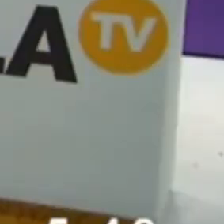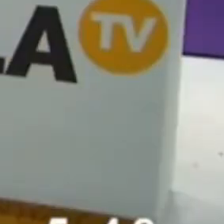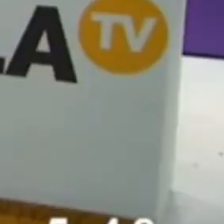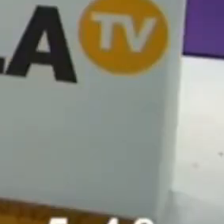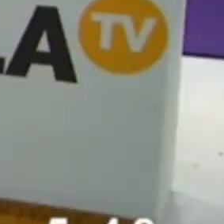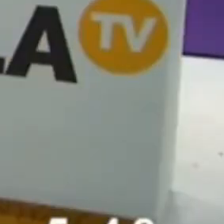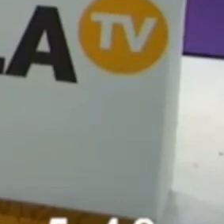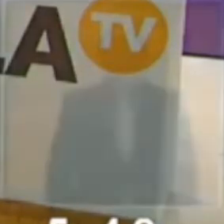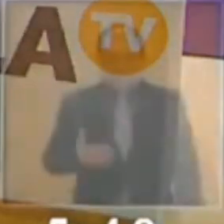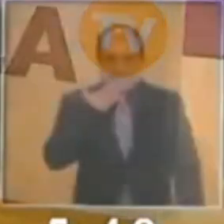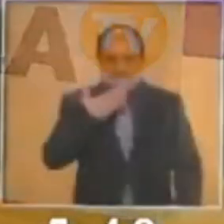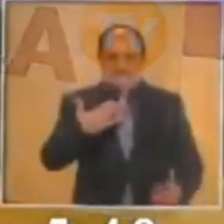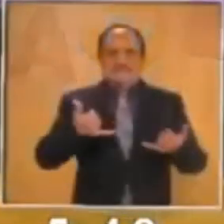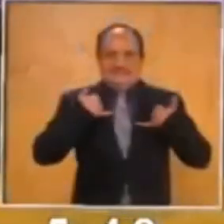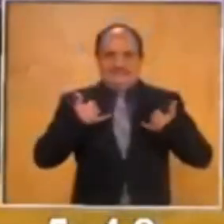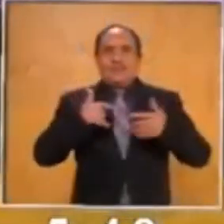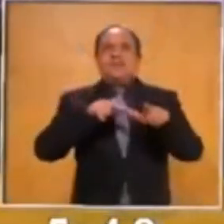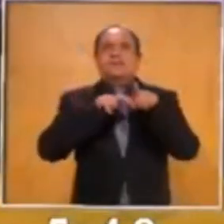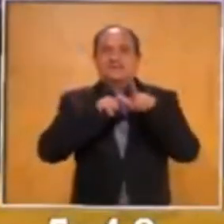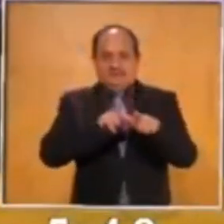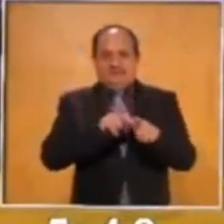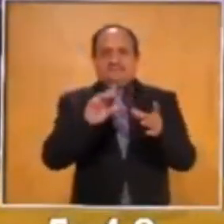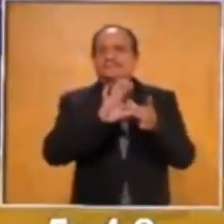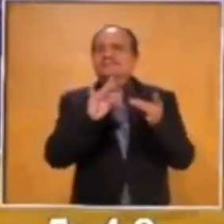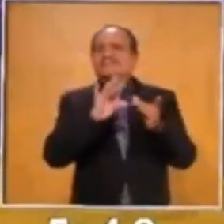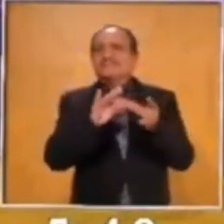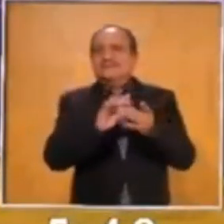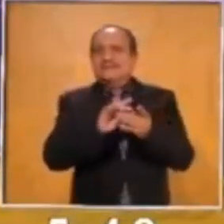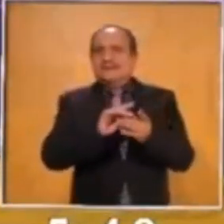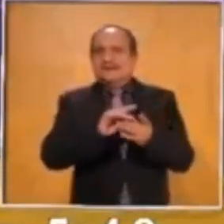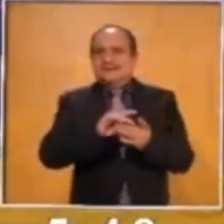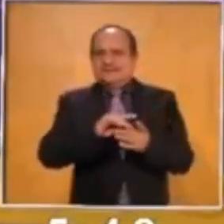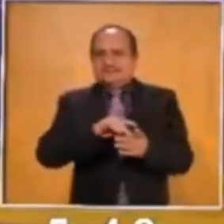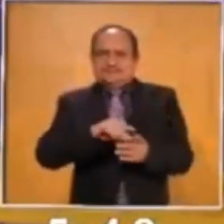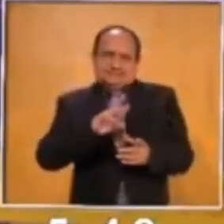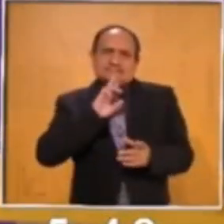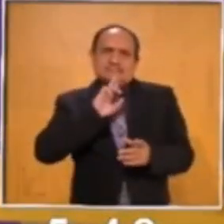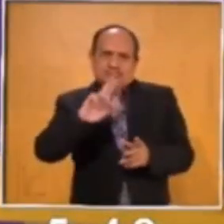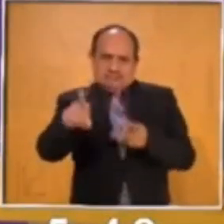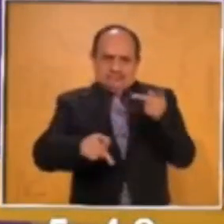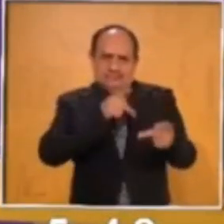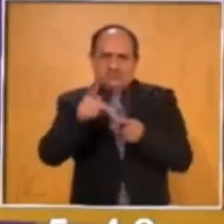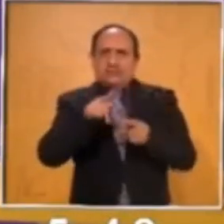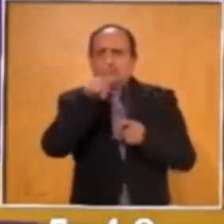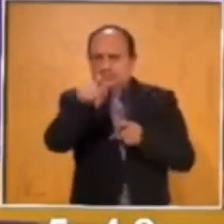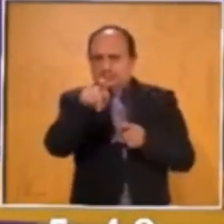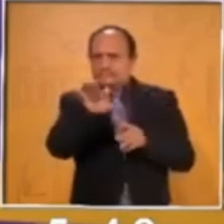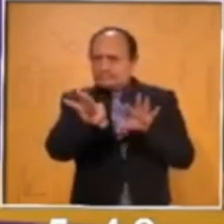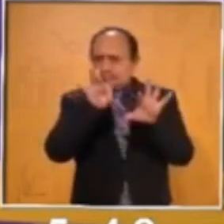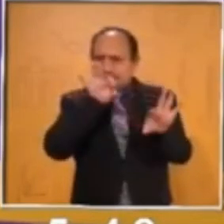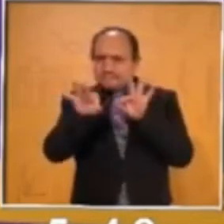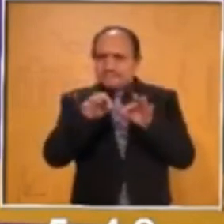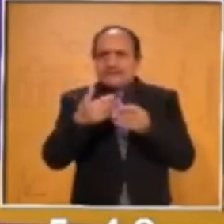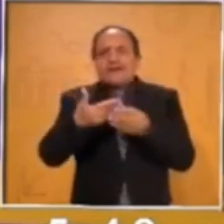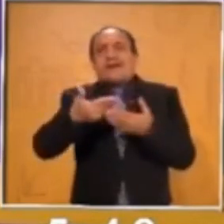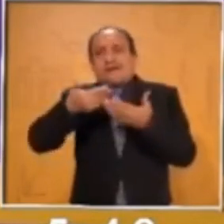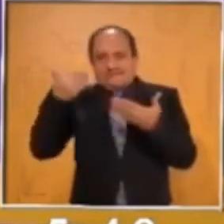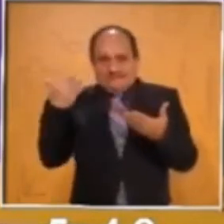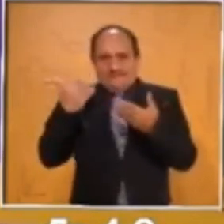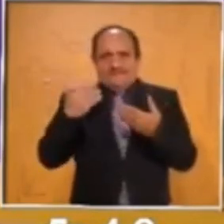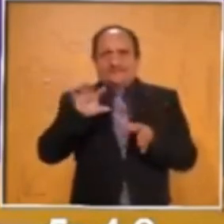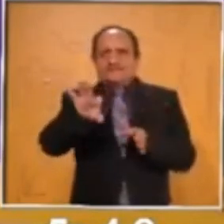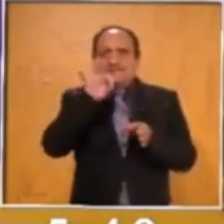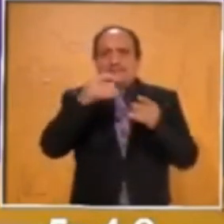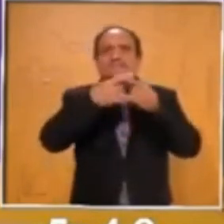Muy bien, muchachos, vamos a seguir con el relato, contestando las preguntas que ustedes van a tener que hacer, ya que escojan su cuento antes de trasladarlo